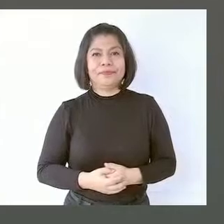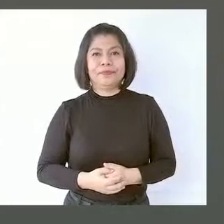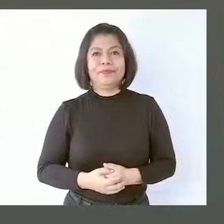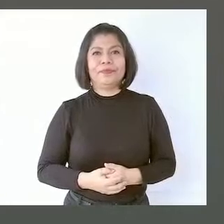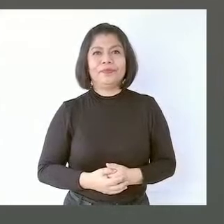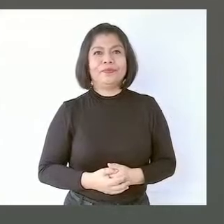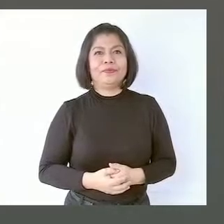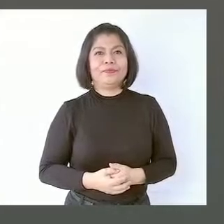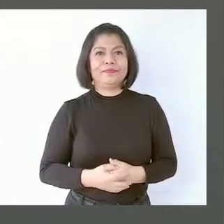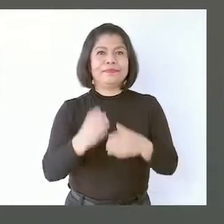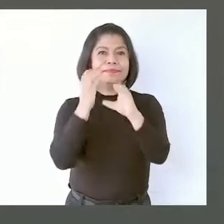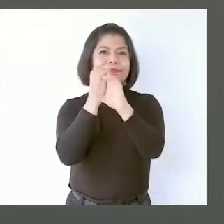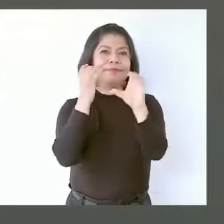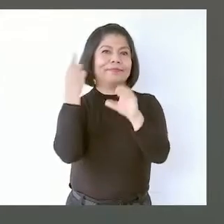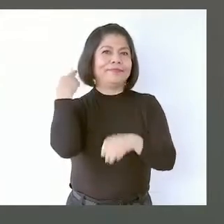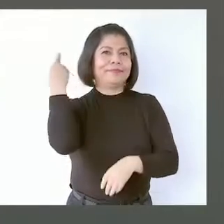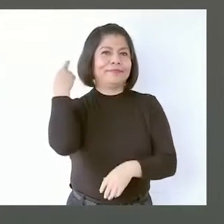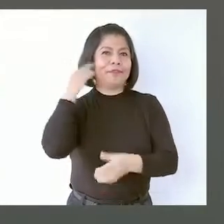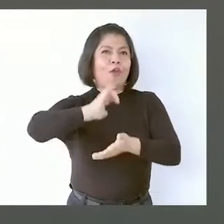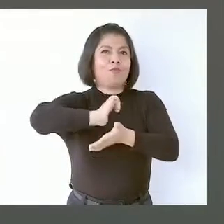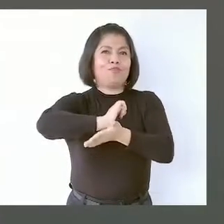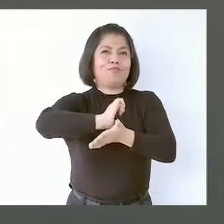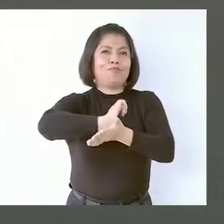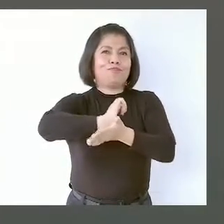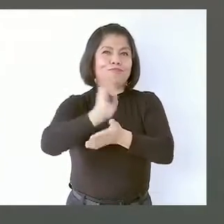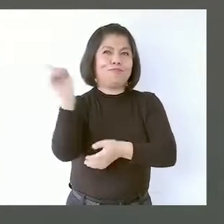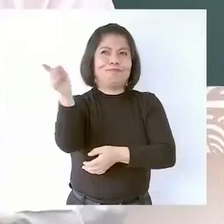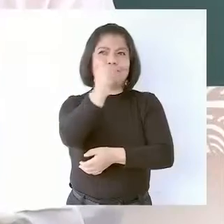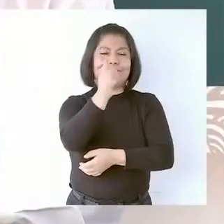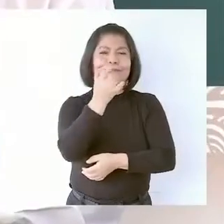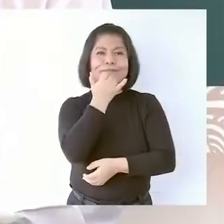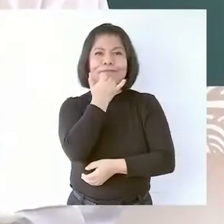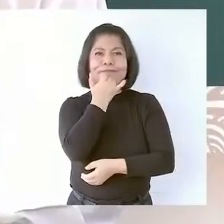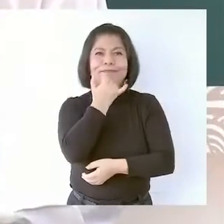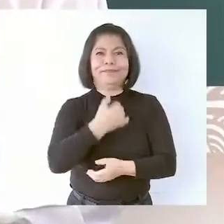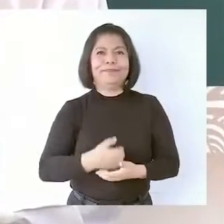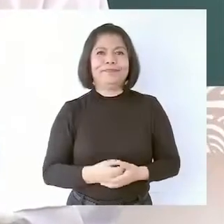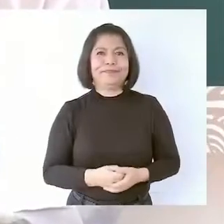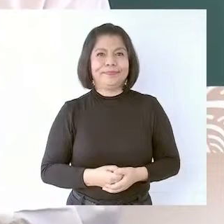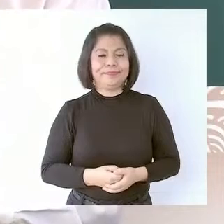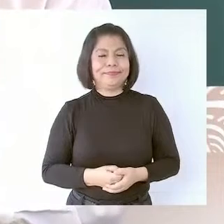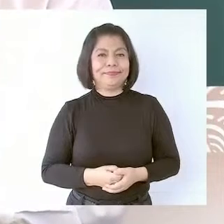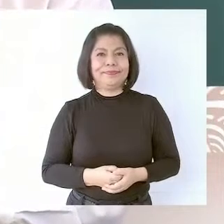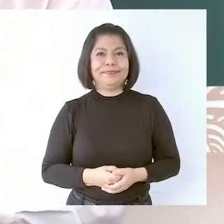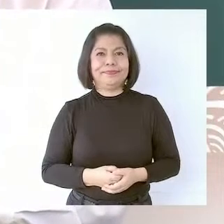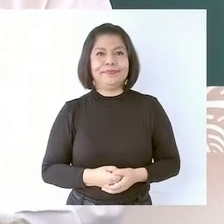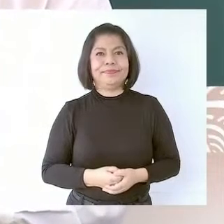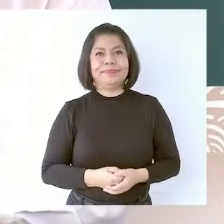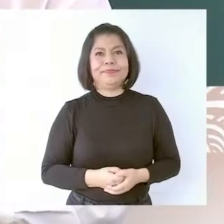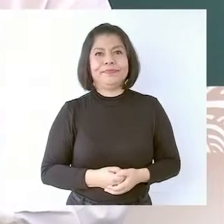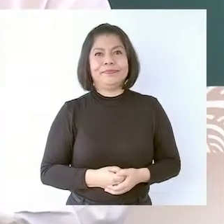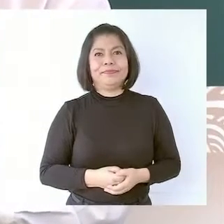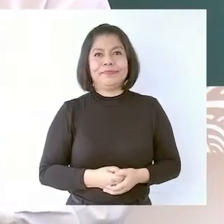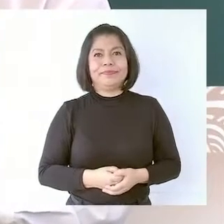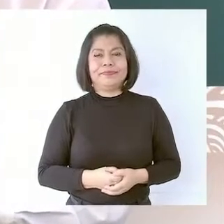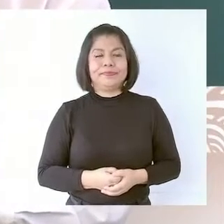lo que tienen bajo su responsabilidad, por las características de este